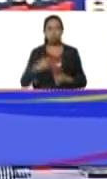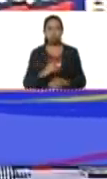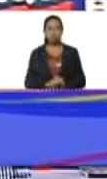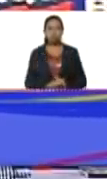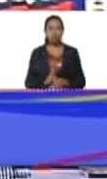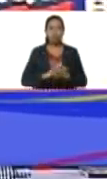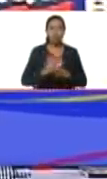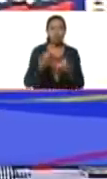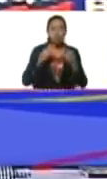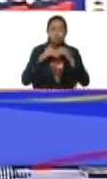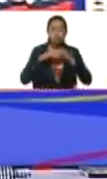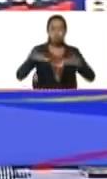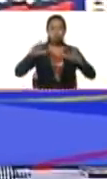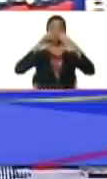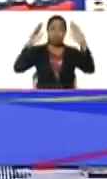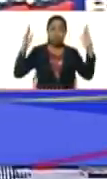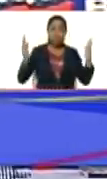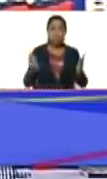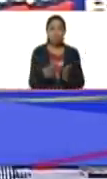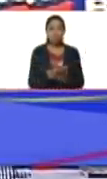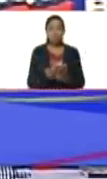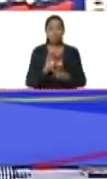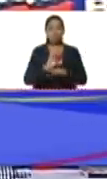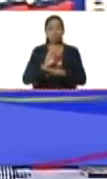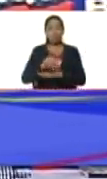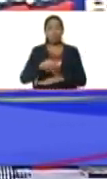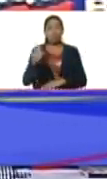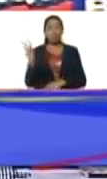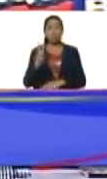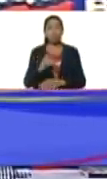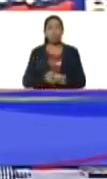Porque se está expandiendo por el mundo.